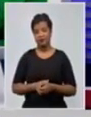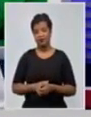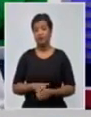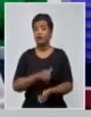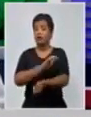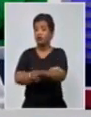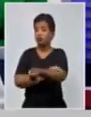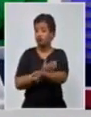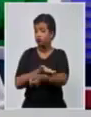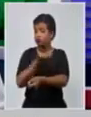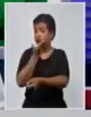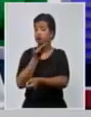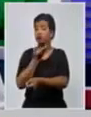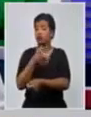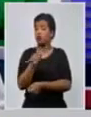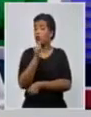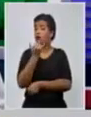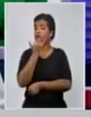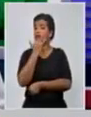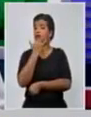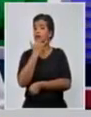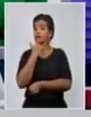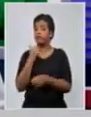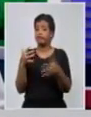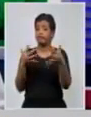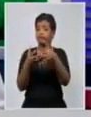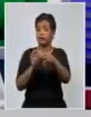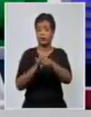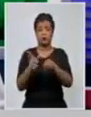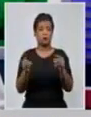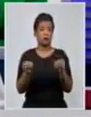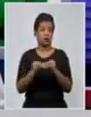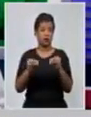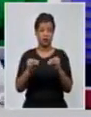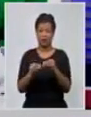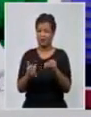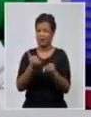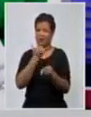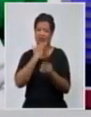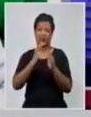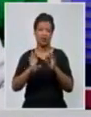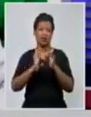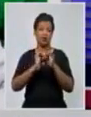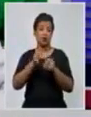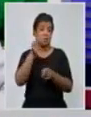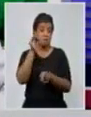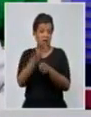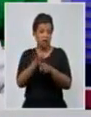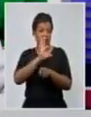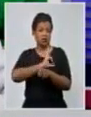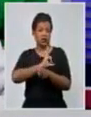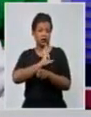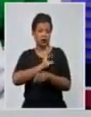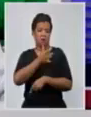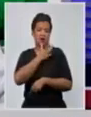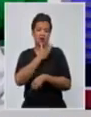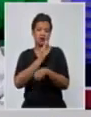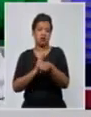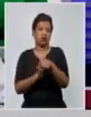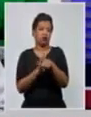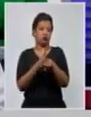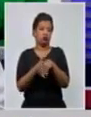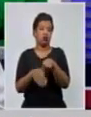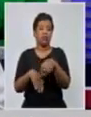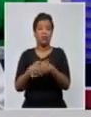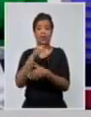hipertensión arterial, otra comorbilidad asociada, que comenzó con síntomas. Esta persona sí comenzó con síntomas desde